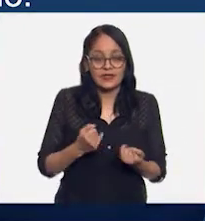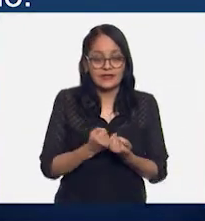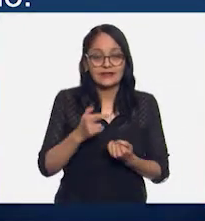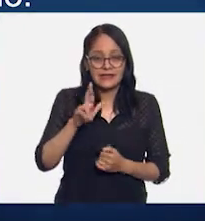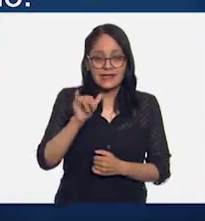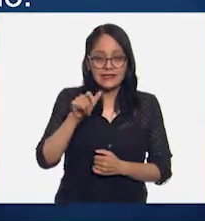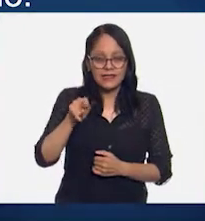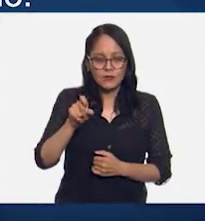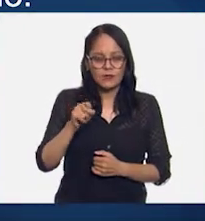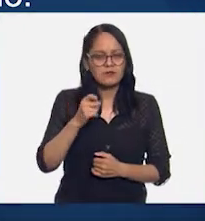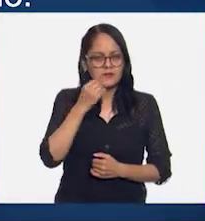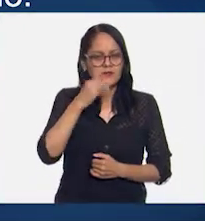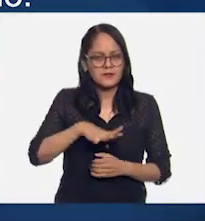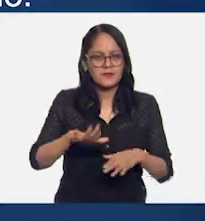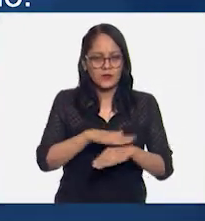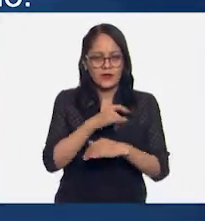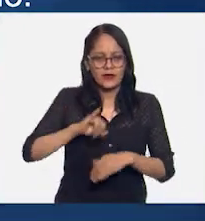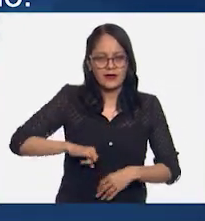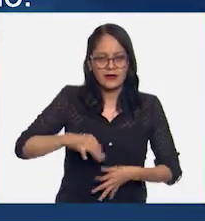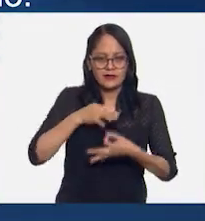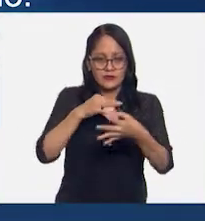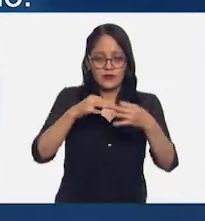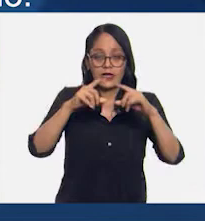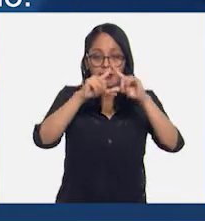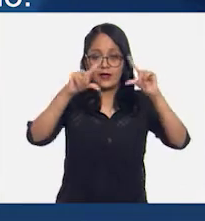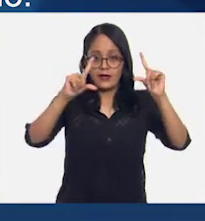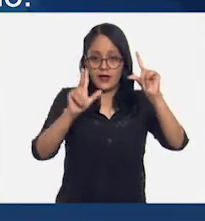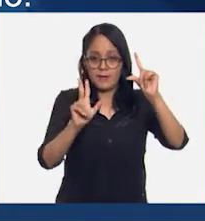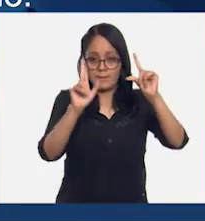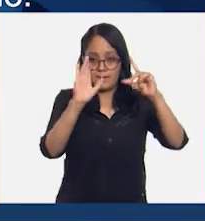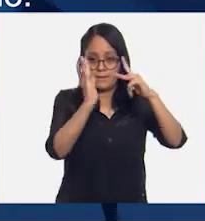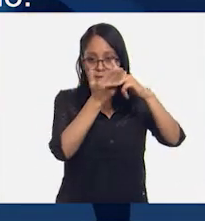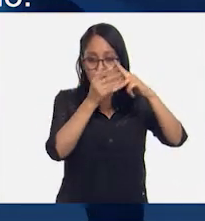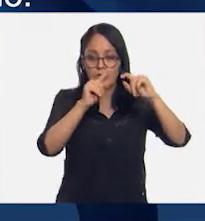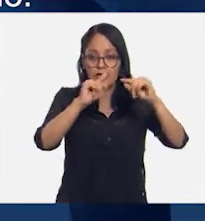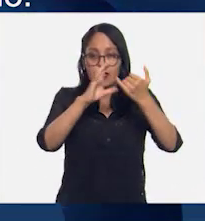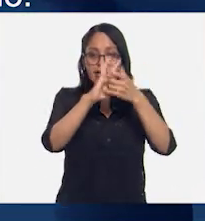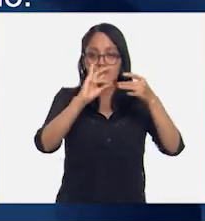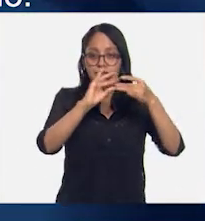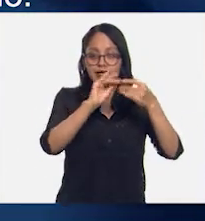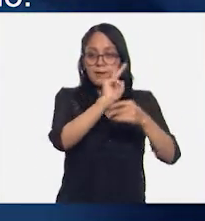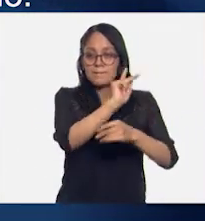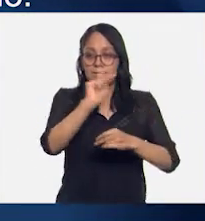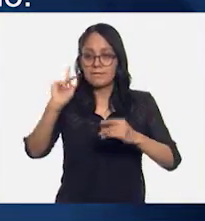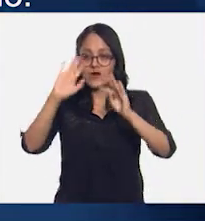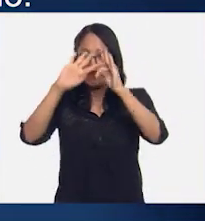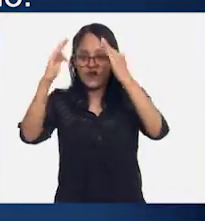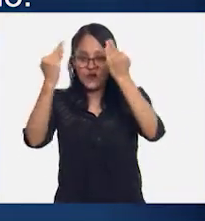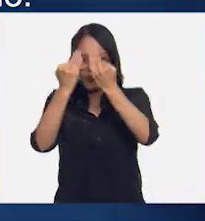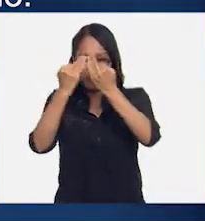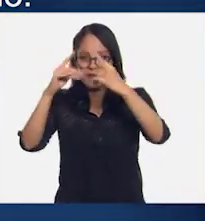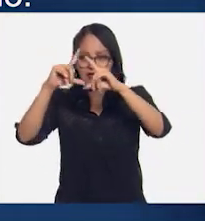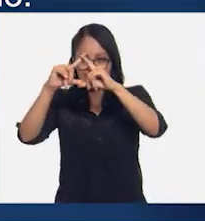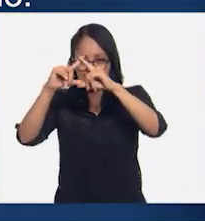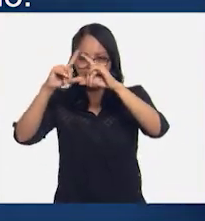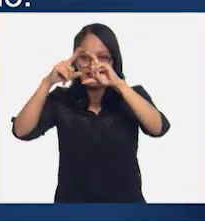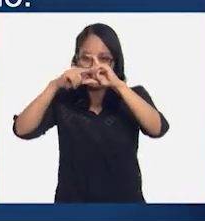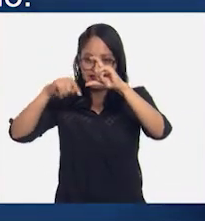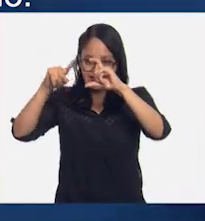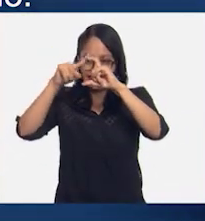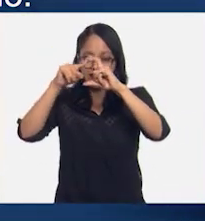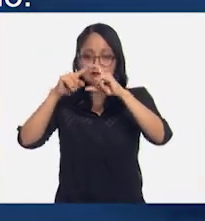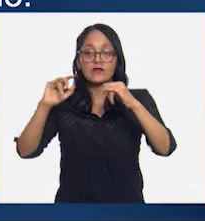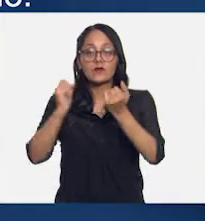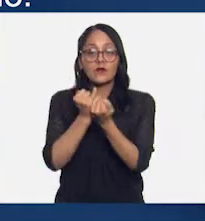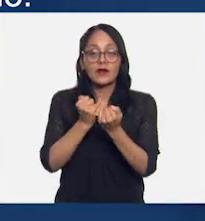en el primer verso está entrecortado, tanto por la referencia a figuras geométricas fijas y a una pausa previa al movimiento